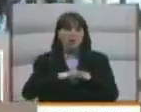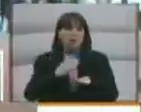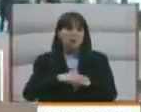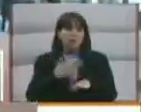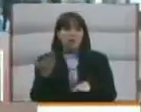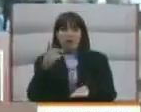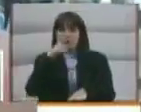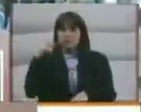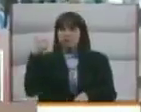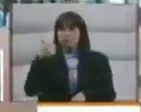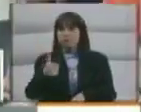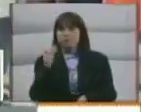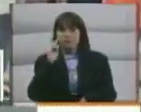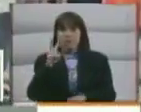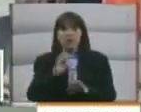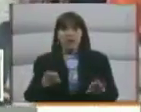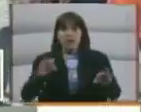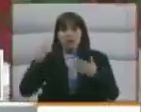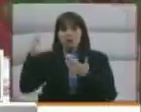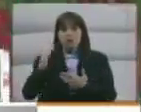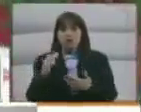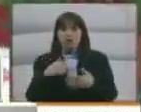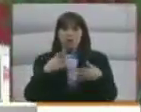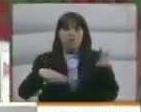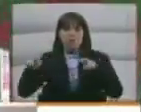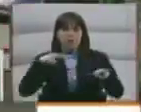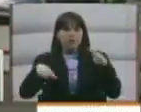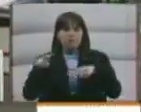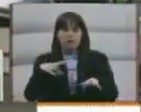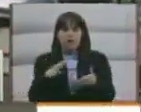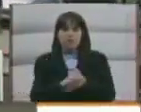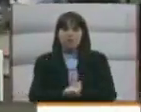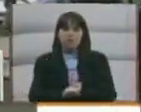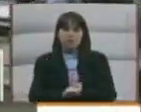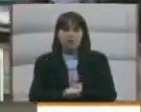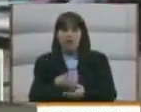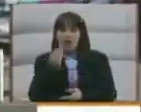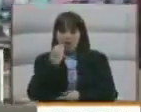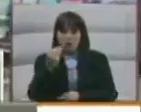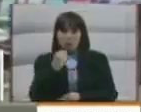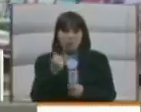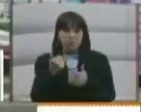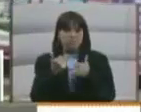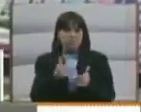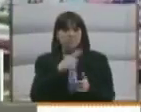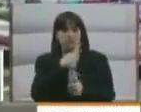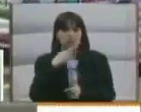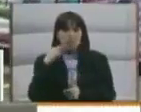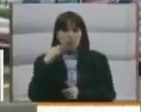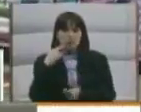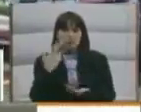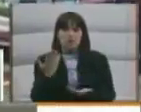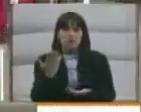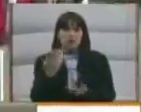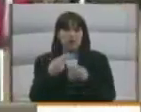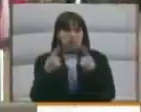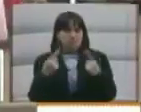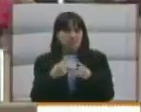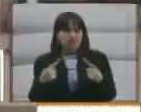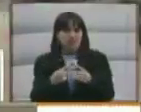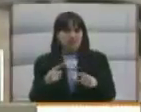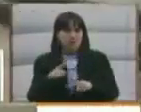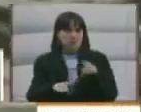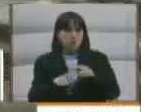y eso, y entonces los trae un rato. Un grato momento aquí en Venezuela. La comida está sabrosa, o sea, que hay una variedad de